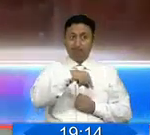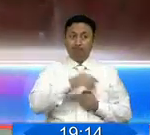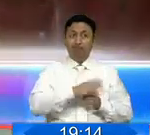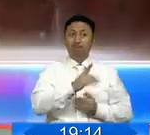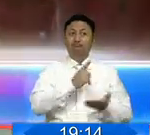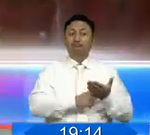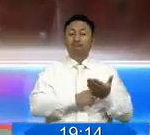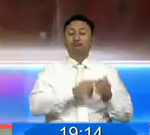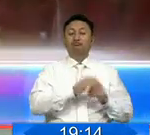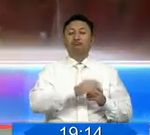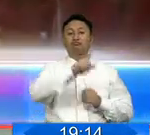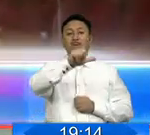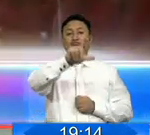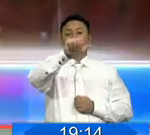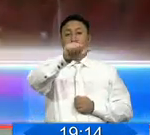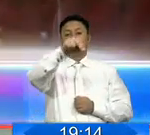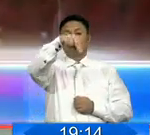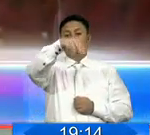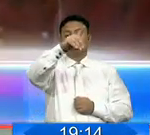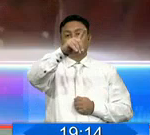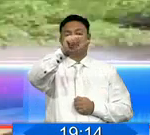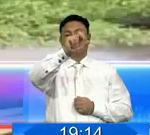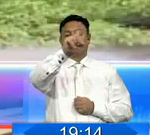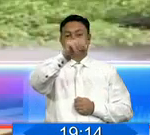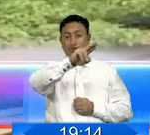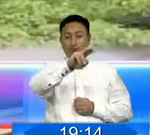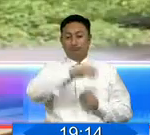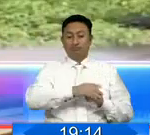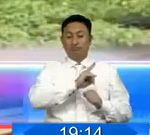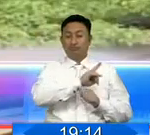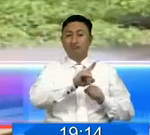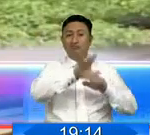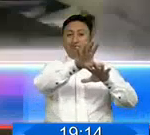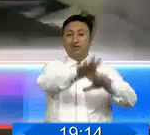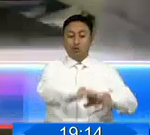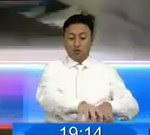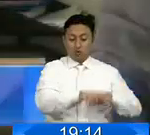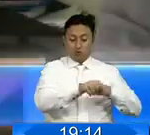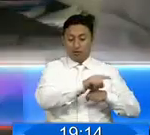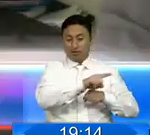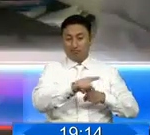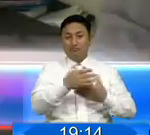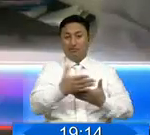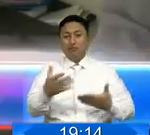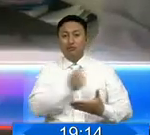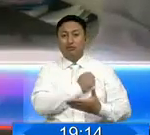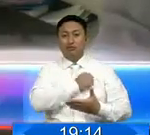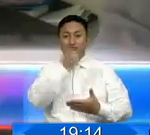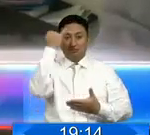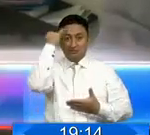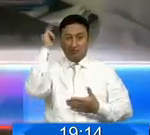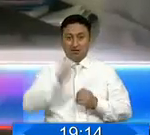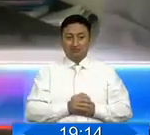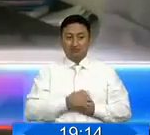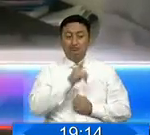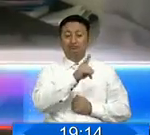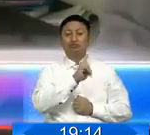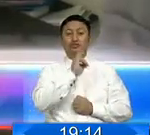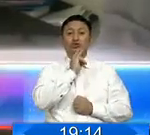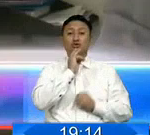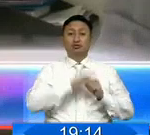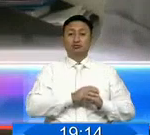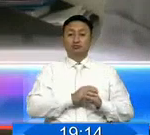Osvaldo Landazuri señala 2 puntos, la agricultura y la propiedad intelectual. Estados Unidos a nivel mundial es que ellos tienen subsidios muy